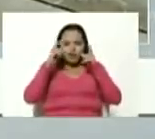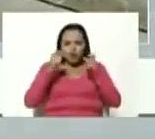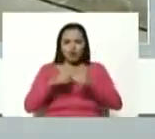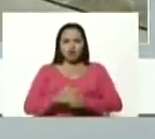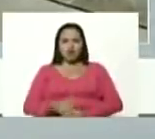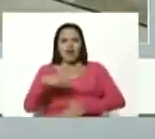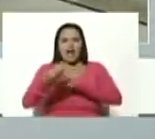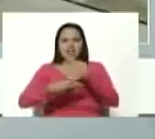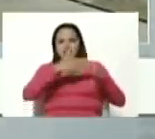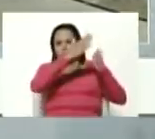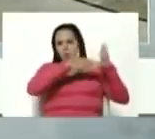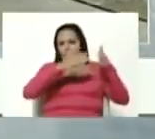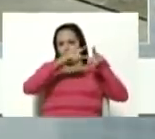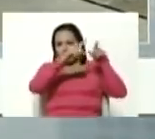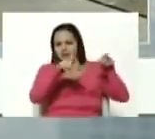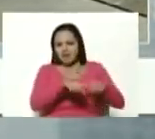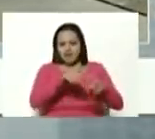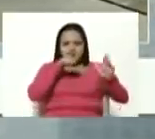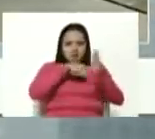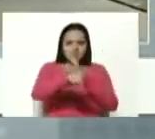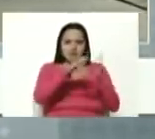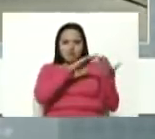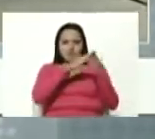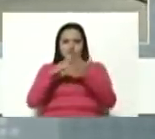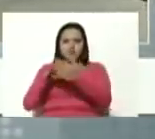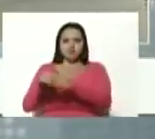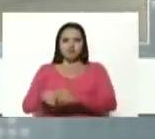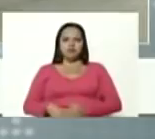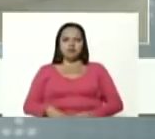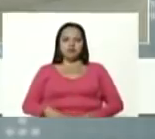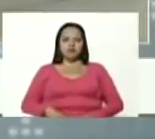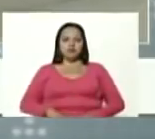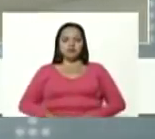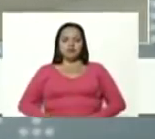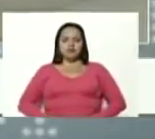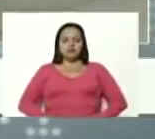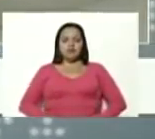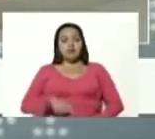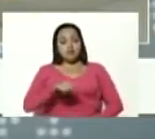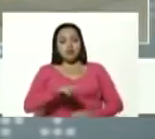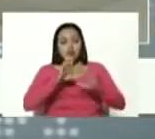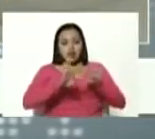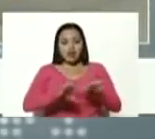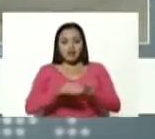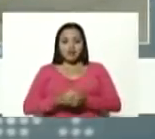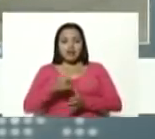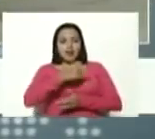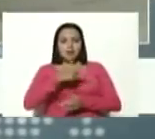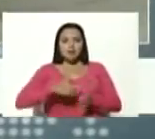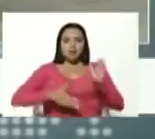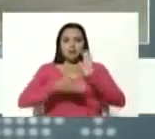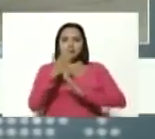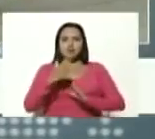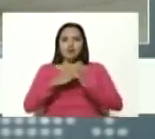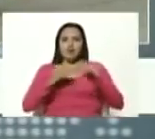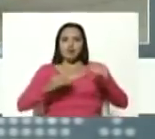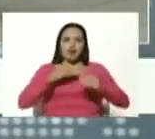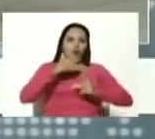haces un mural en la entrada de la comunidad, eso queda ahí, la gente, mira, todo eso va